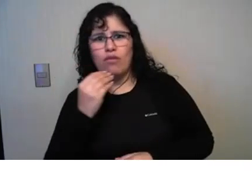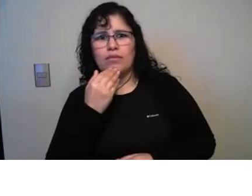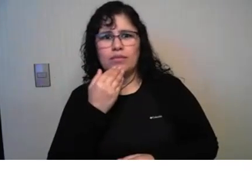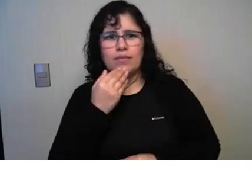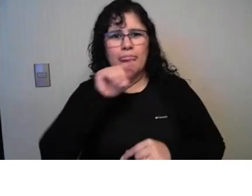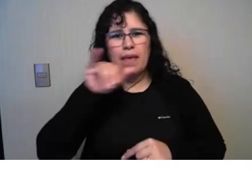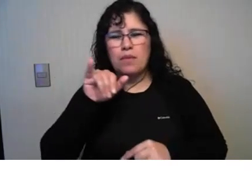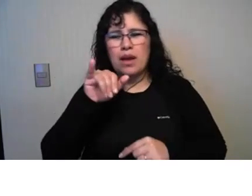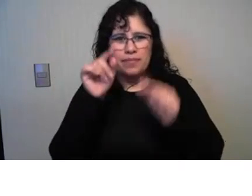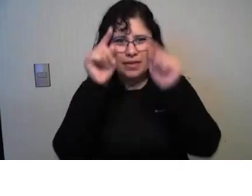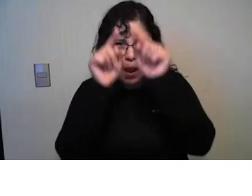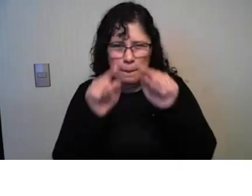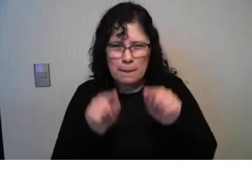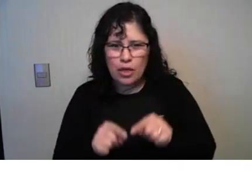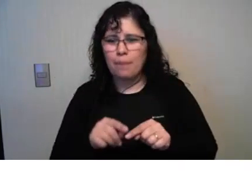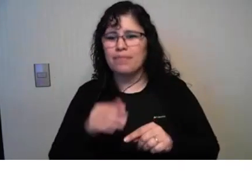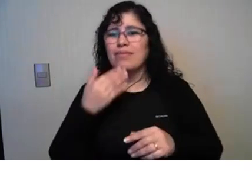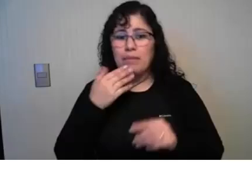Y este es el cono medular.